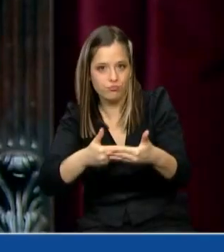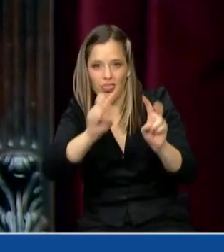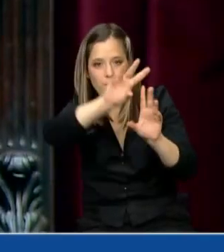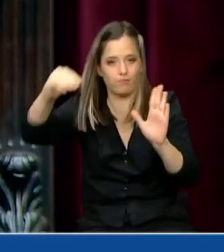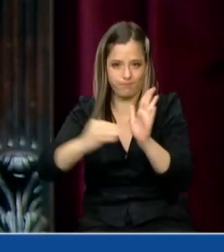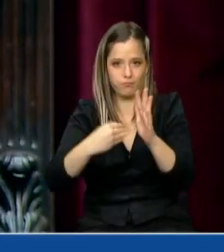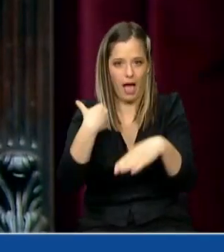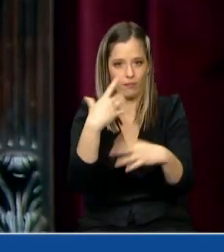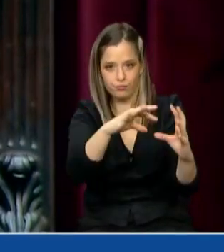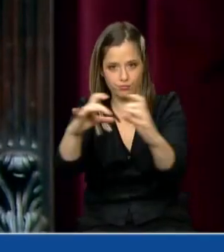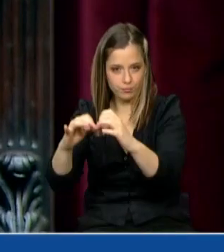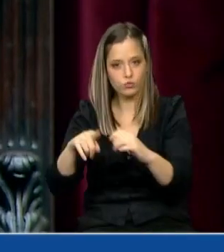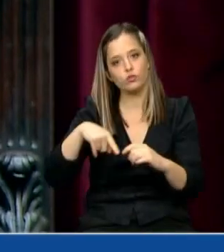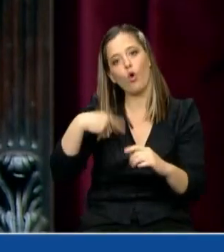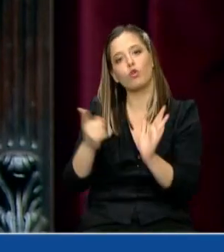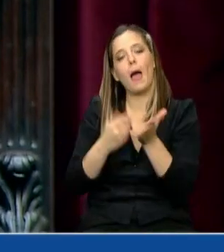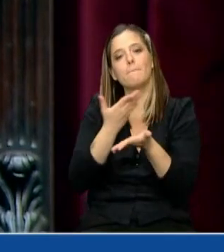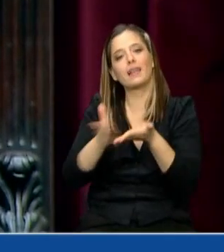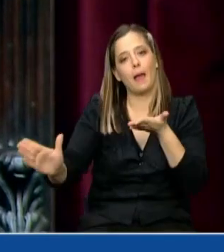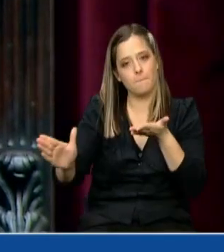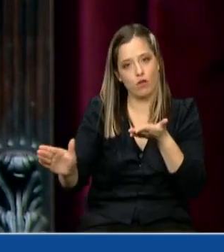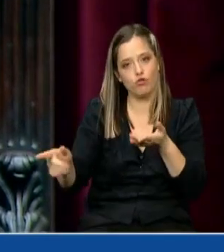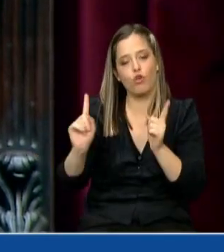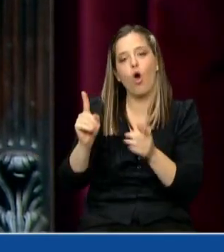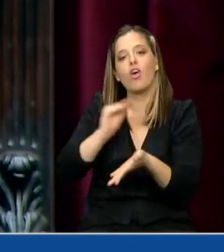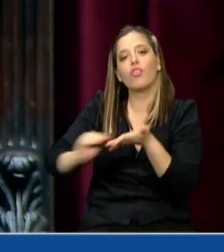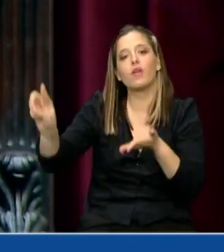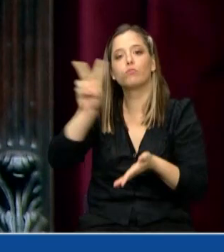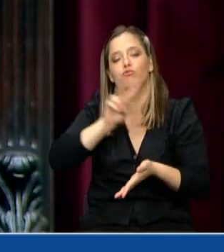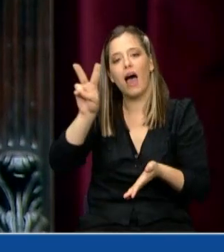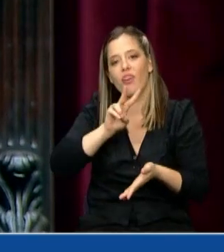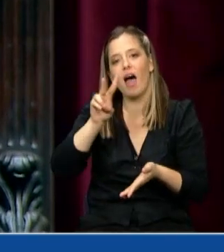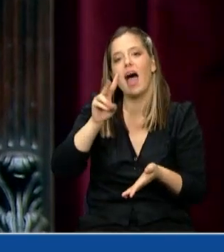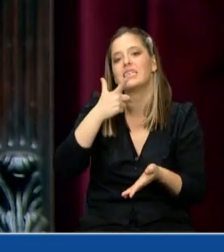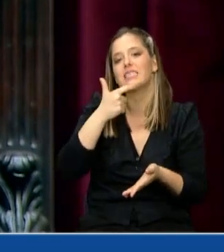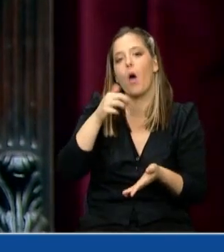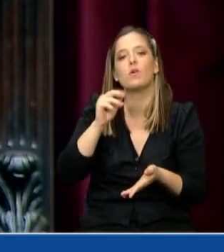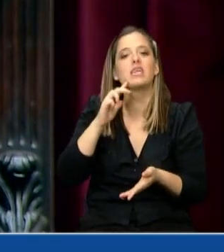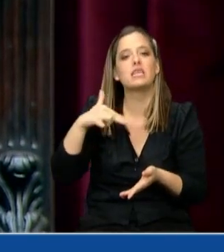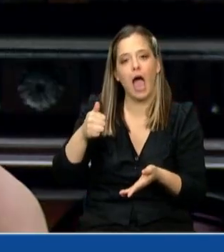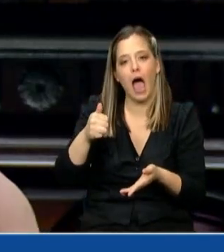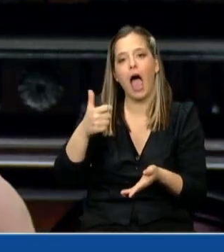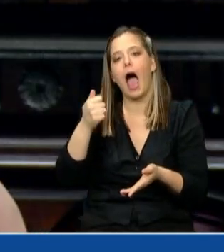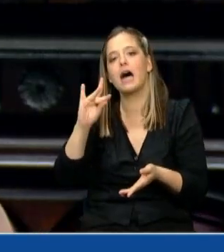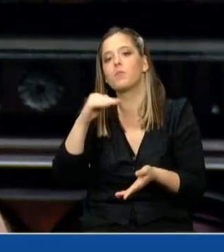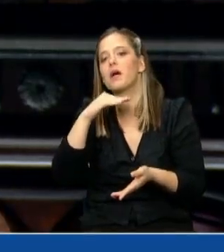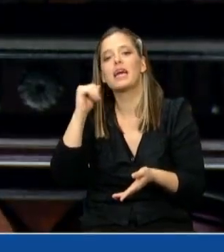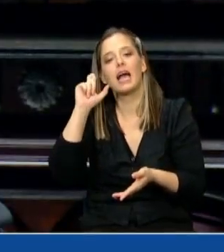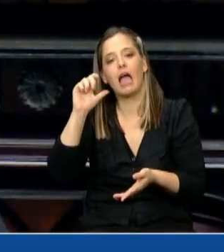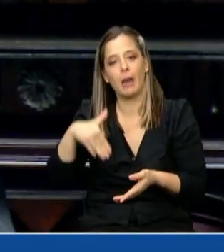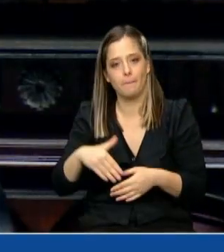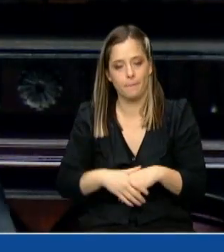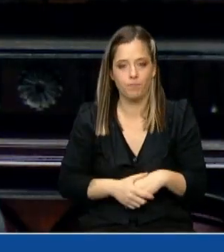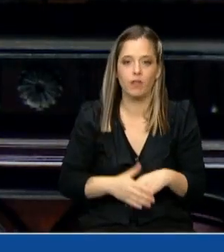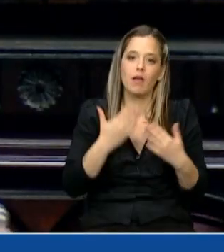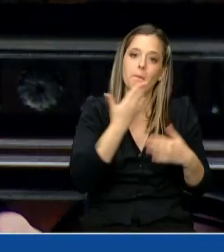Para otro apartamiento de reglamento tiene la palabra la diputada Sabrina Ahmeyet. Muchas gracias, señor